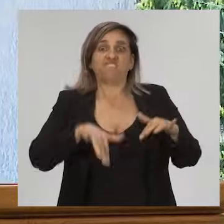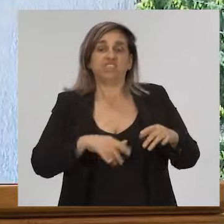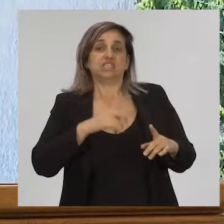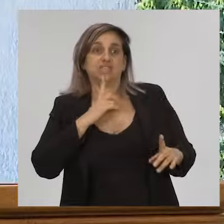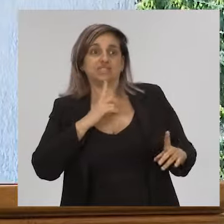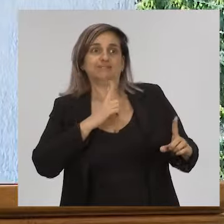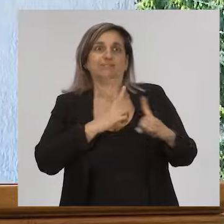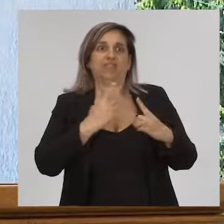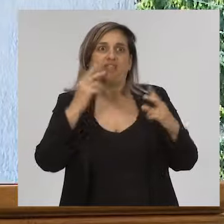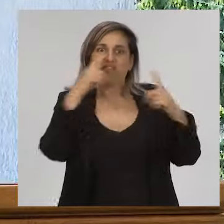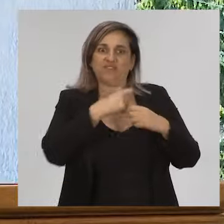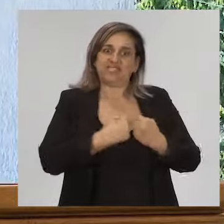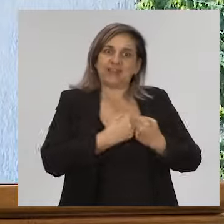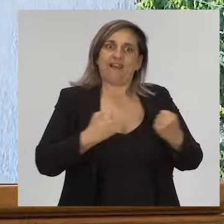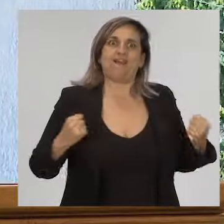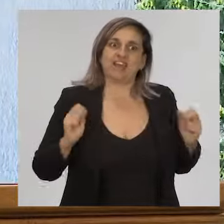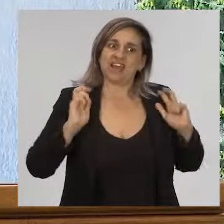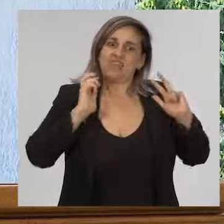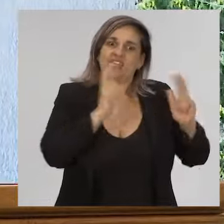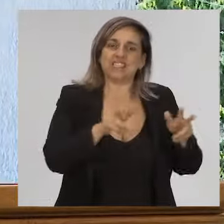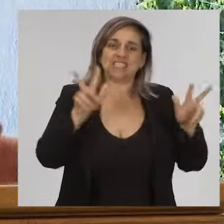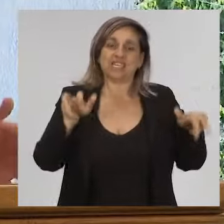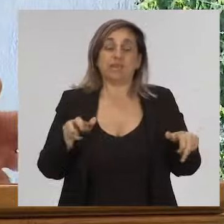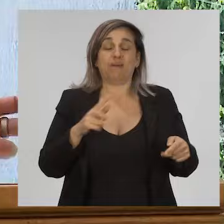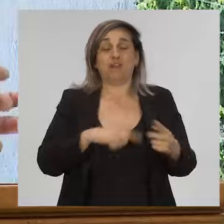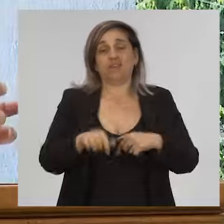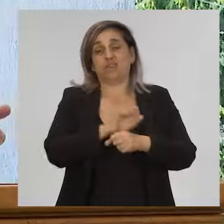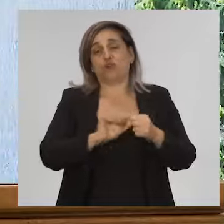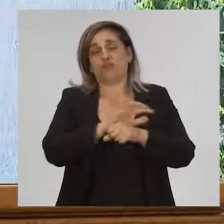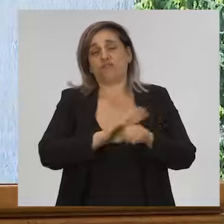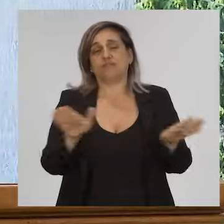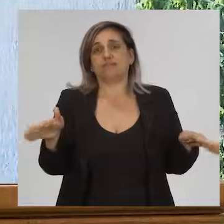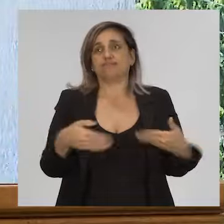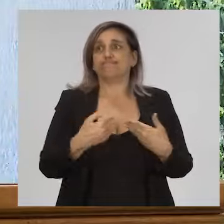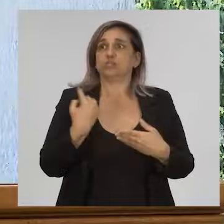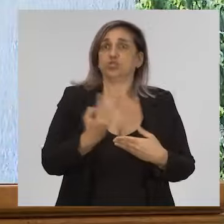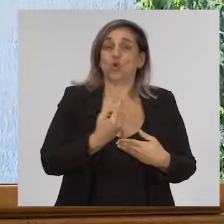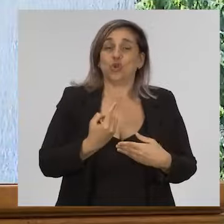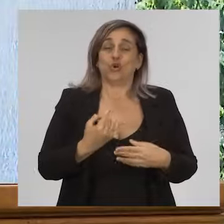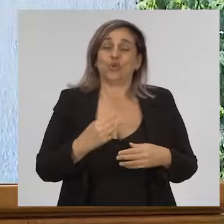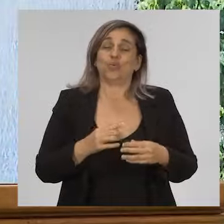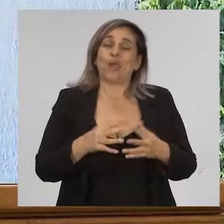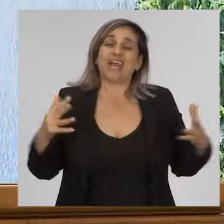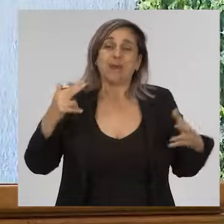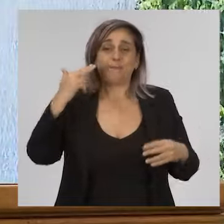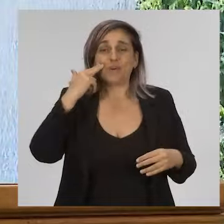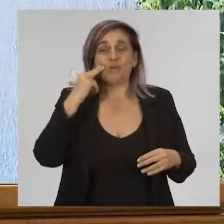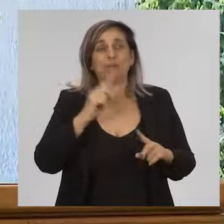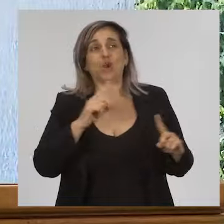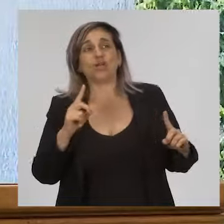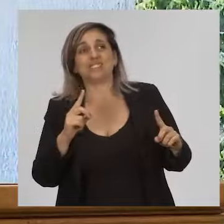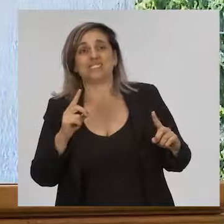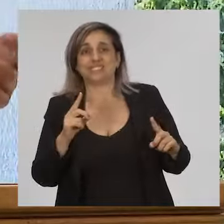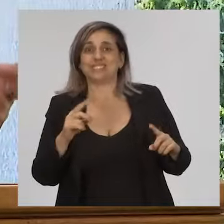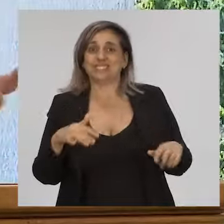coraje o la tranquilidad para hablar de estos temas, y si la pandemia nos metió más para adentro, creo que era, ya no era una